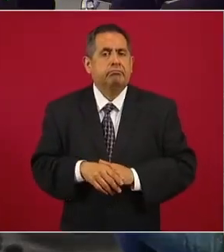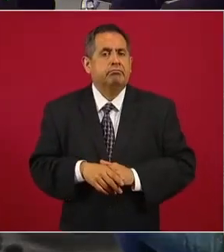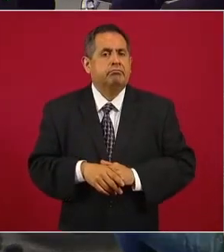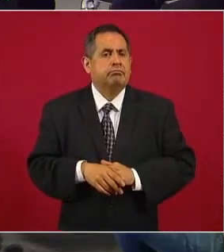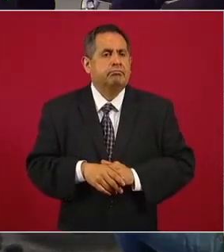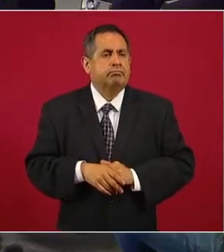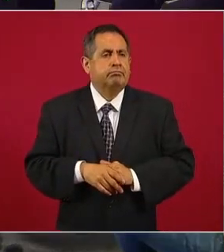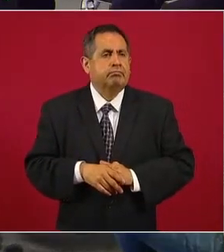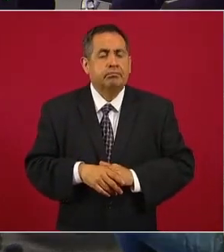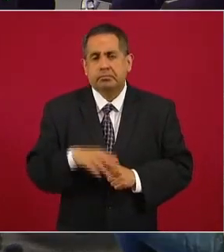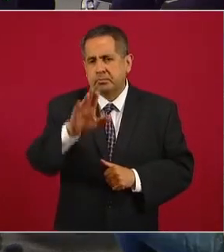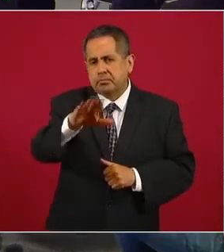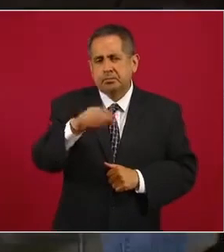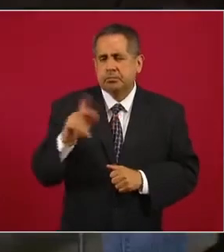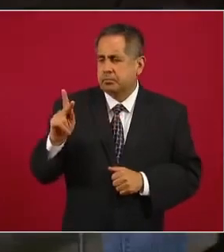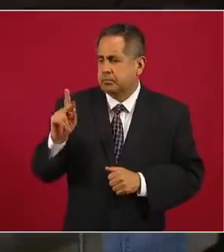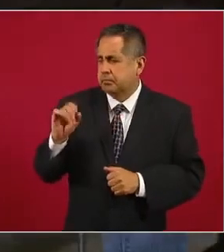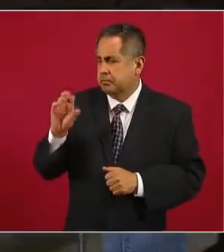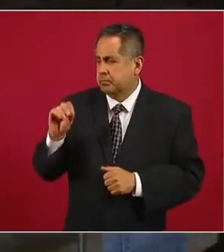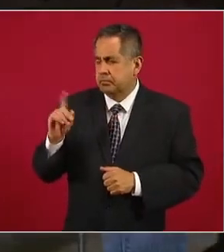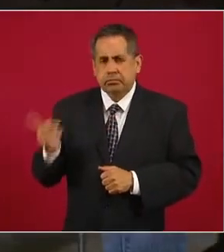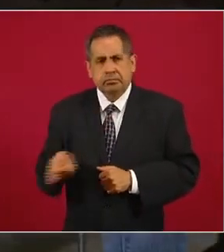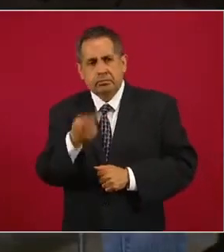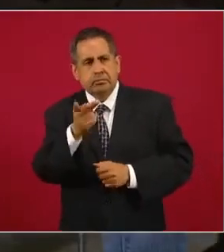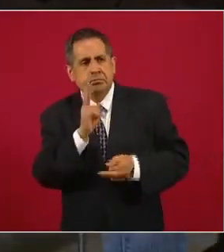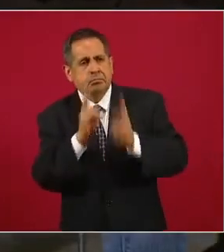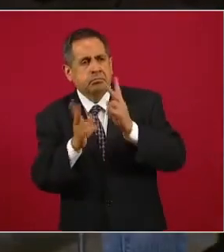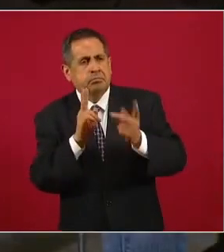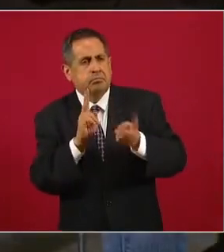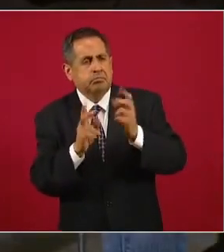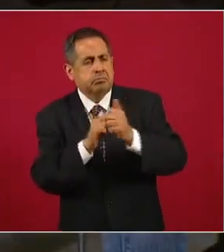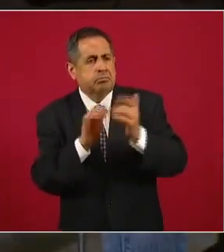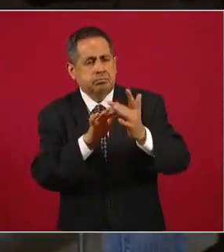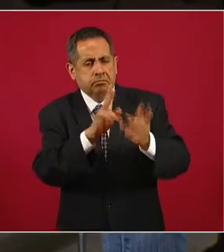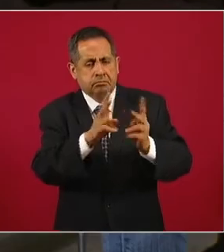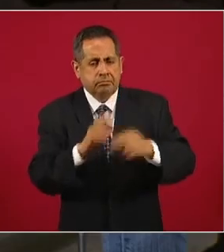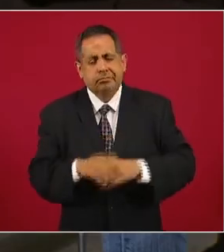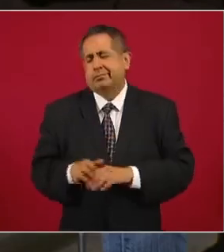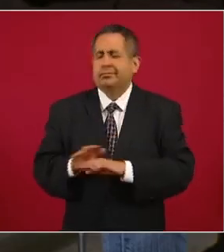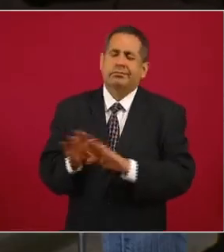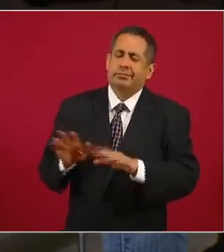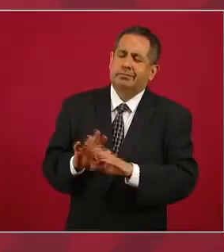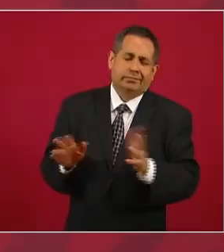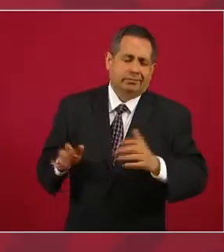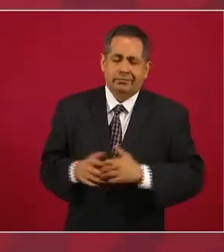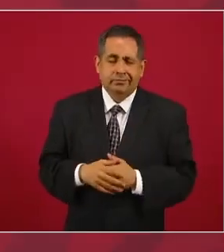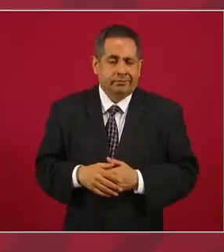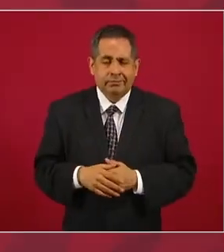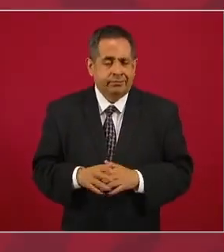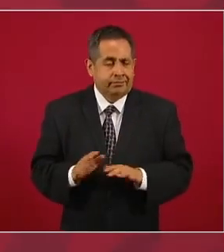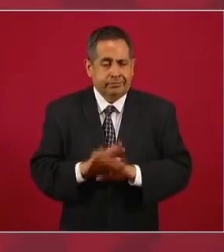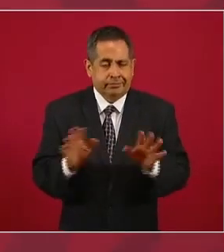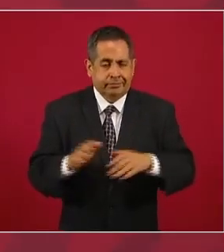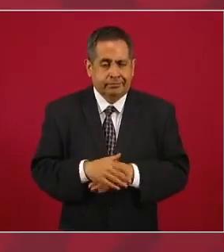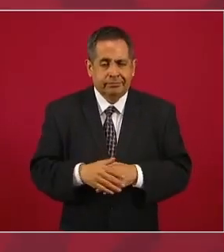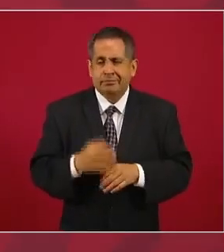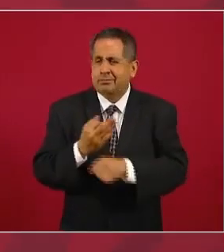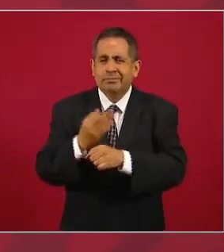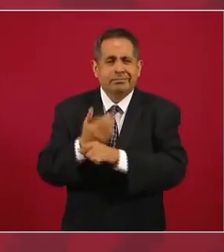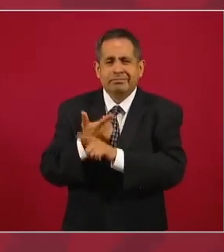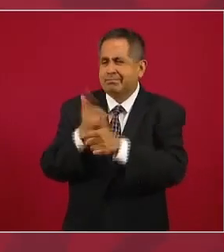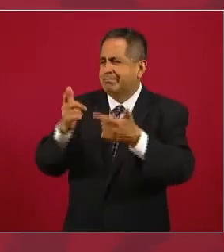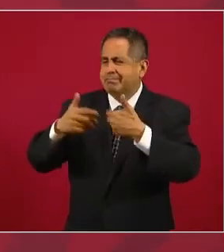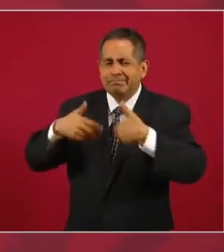¿le participó que presentaría esta iniciativa? No, es que ahora más que nunca hay